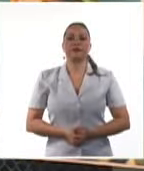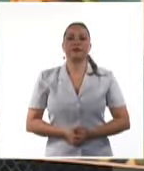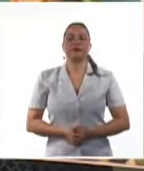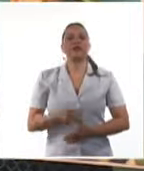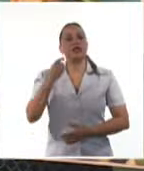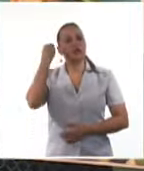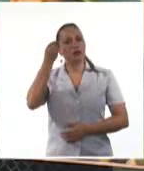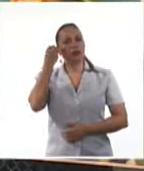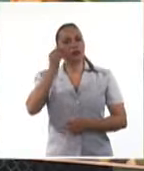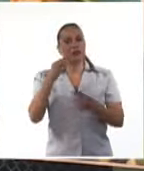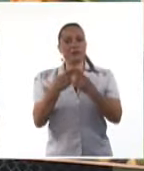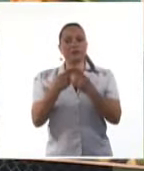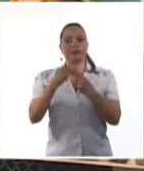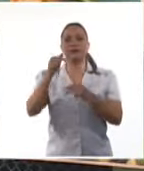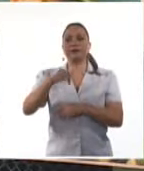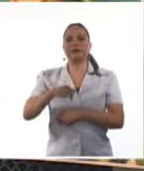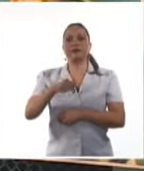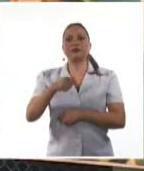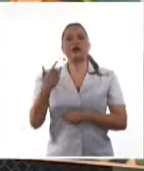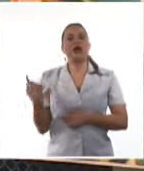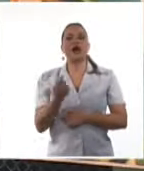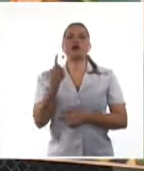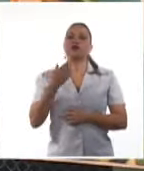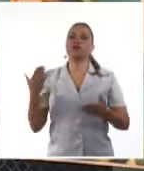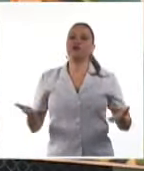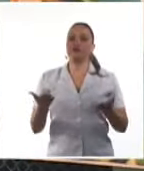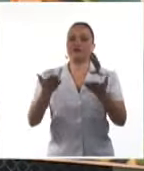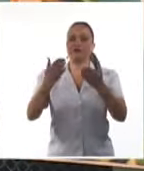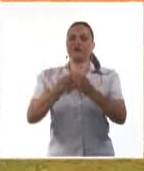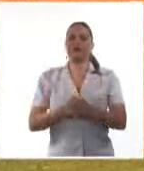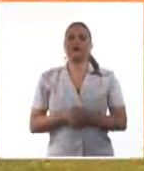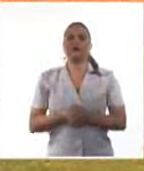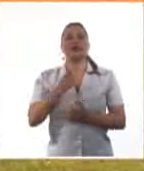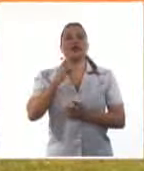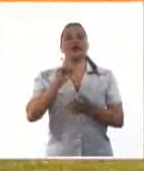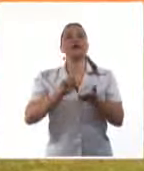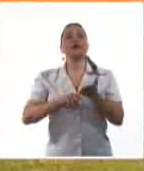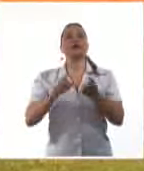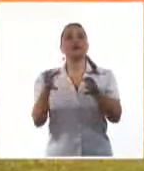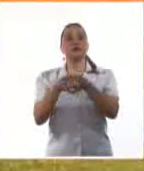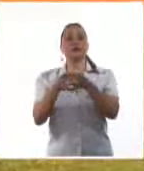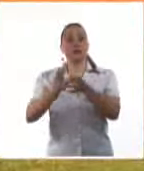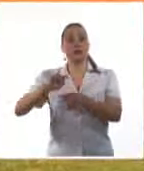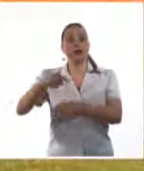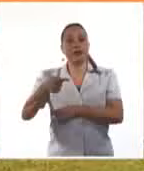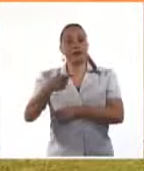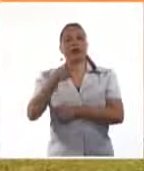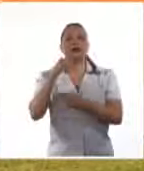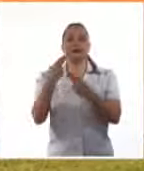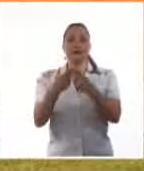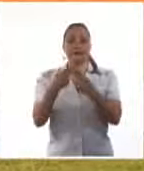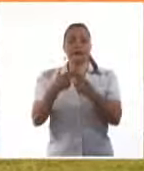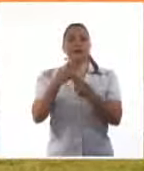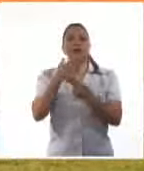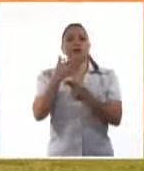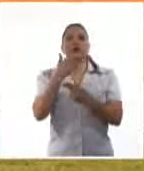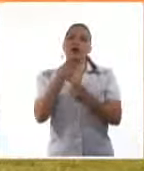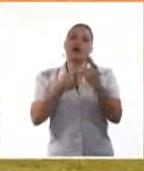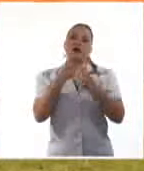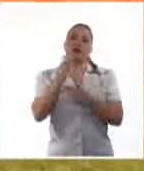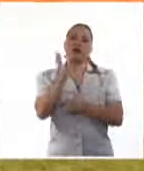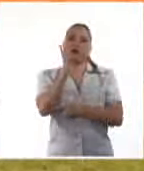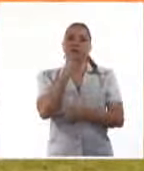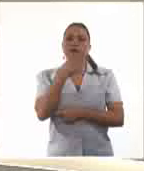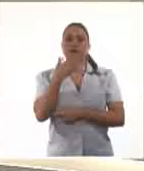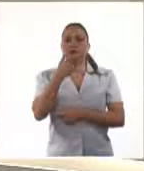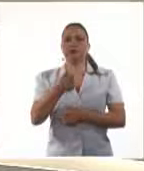que con el partido de hoy el ánimo levante mucho y pienso que el partido de mañana sea bastante importante, bastante bonito, y pienso que puede salir la